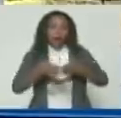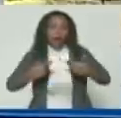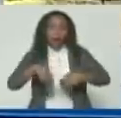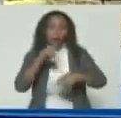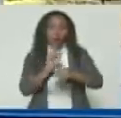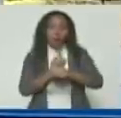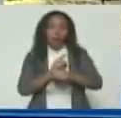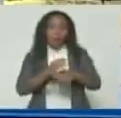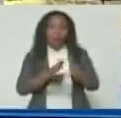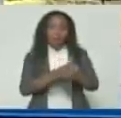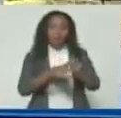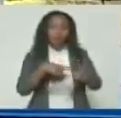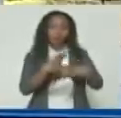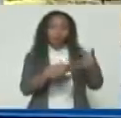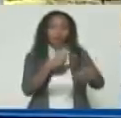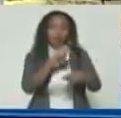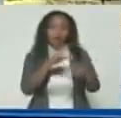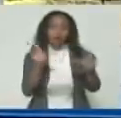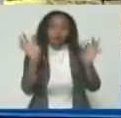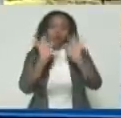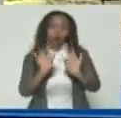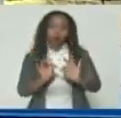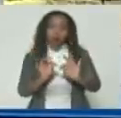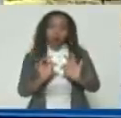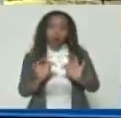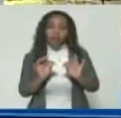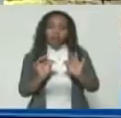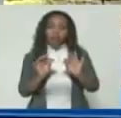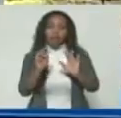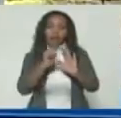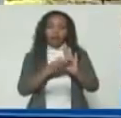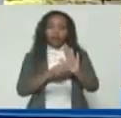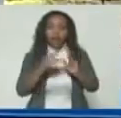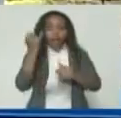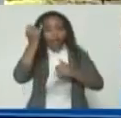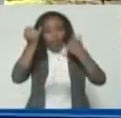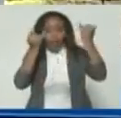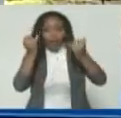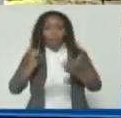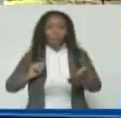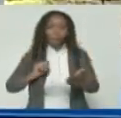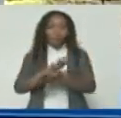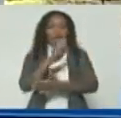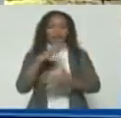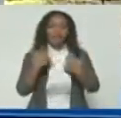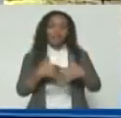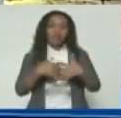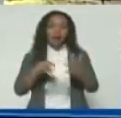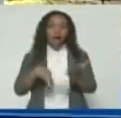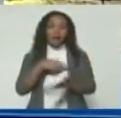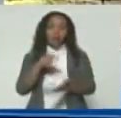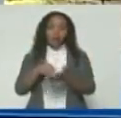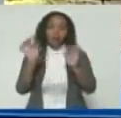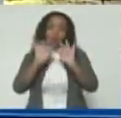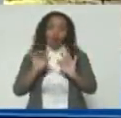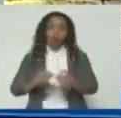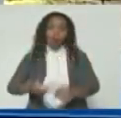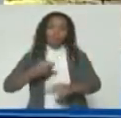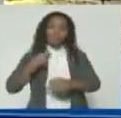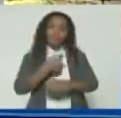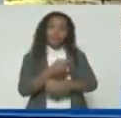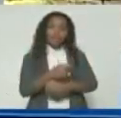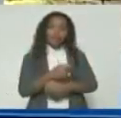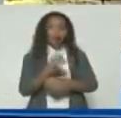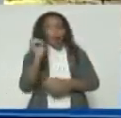bueno, presidente, un conjunto de medidas, como usted lo ha pedido, para impulsar la industria nacional a través de mecanismos financieros